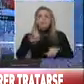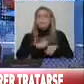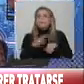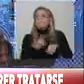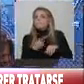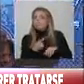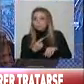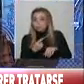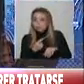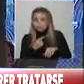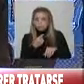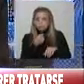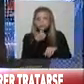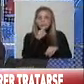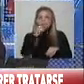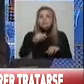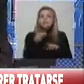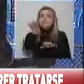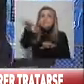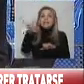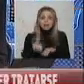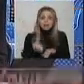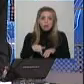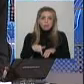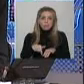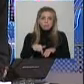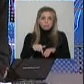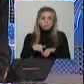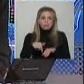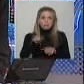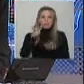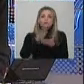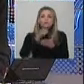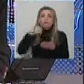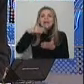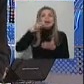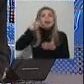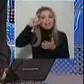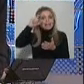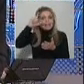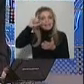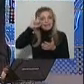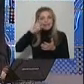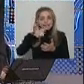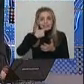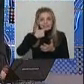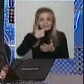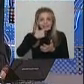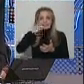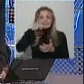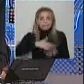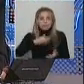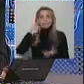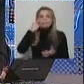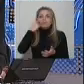lo que me está debiendo? Lo voy a pedir en el aire para después del corte. El tema del caso de Ángel, el tuit, la nota del papá.